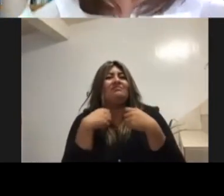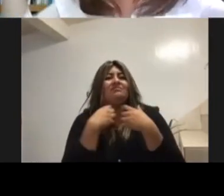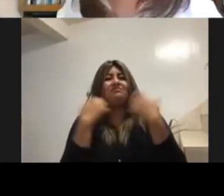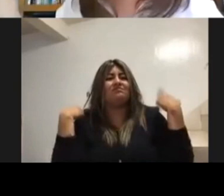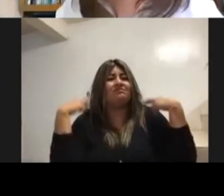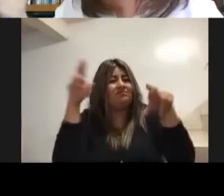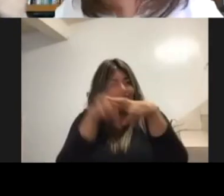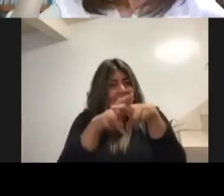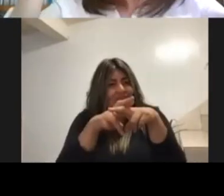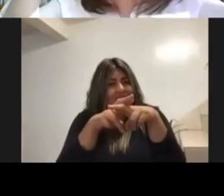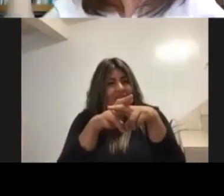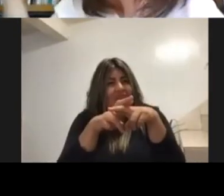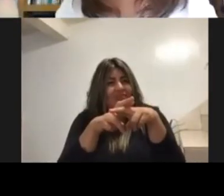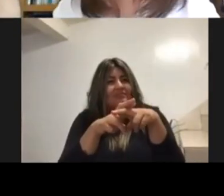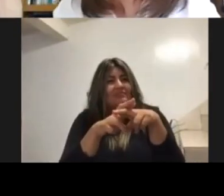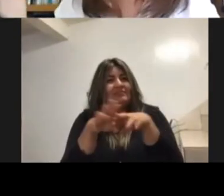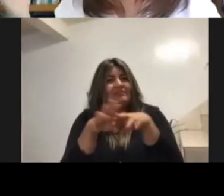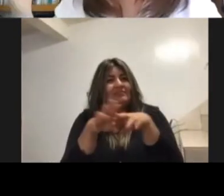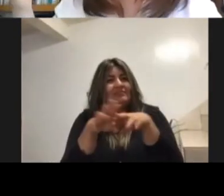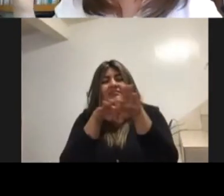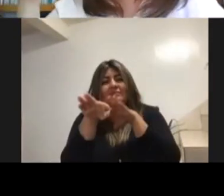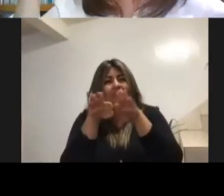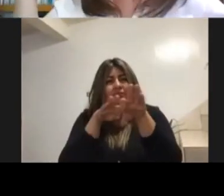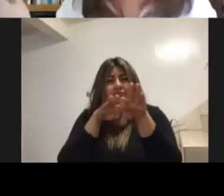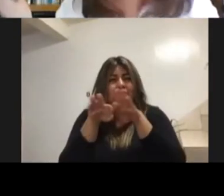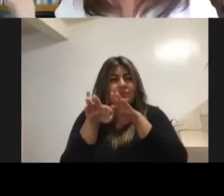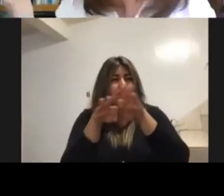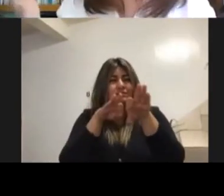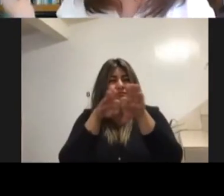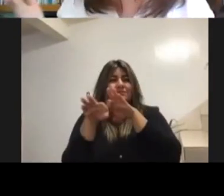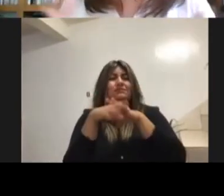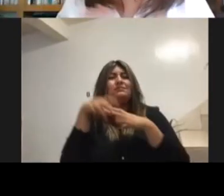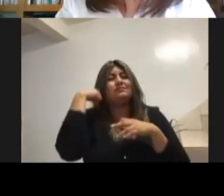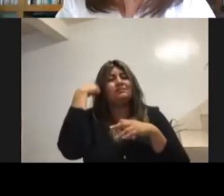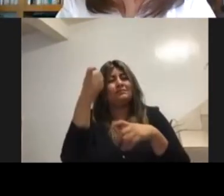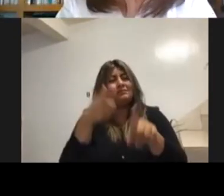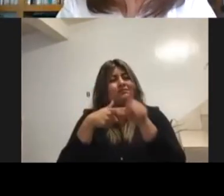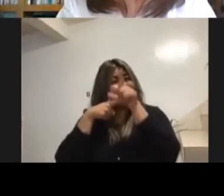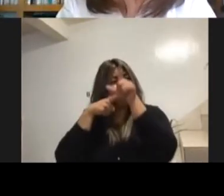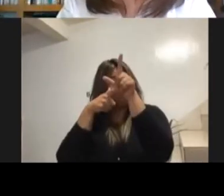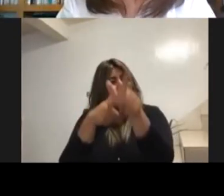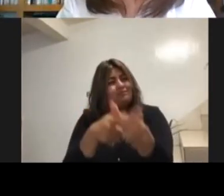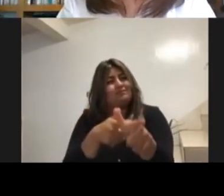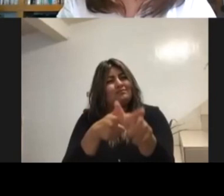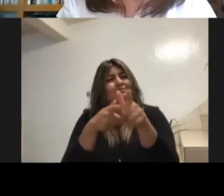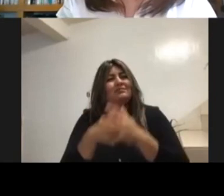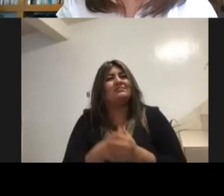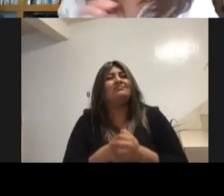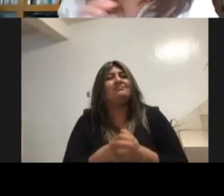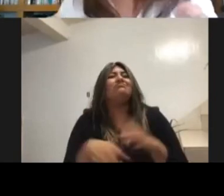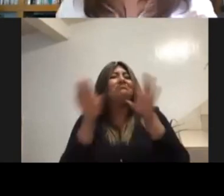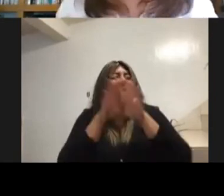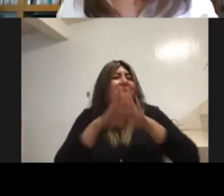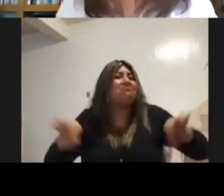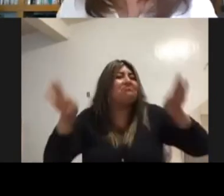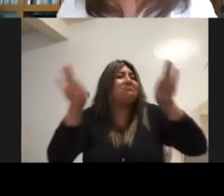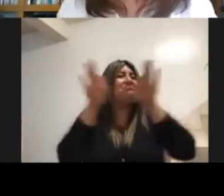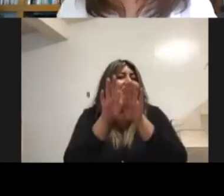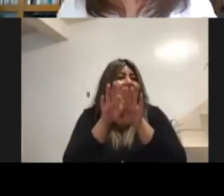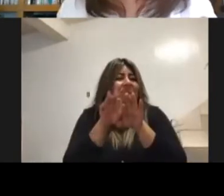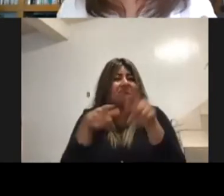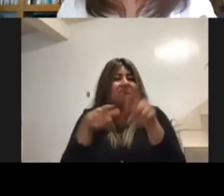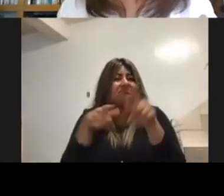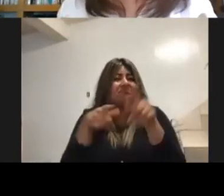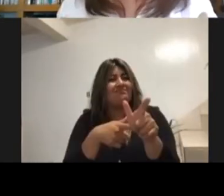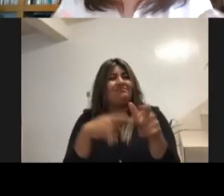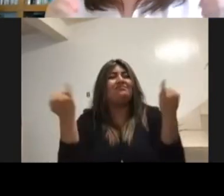hay que conservar un plantel o hay que conservar una matrícula, ¿no?, de alumnos para permanecer. Esas no deben de ser las